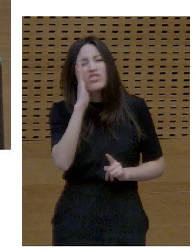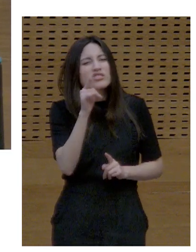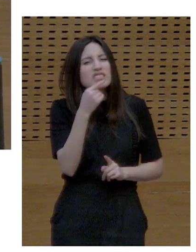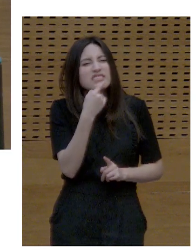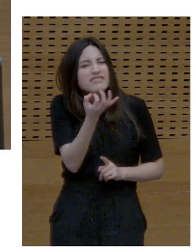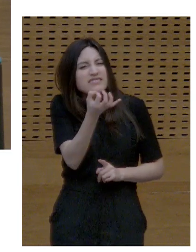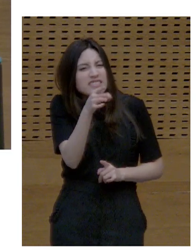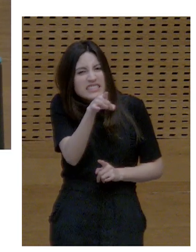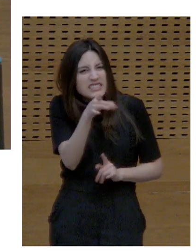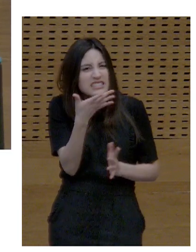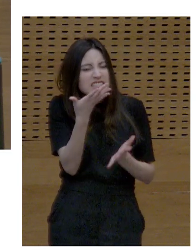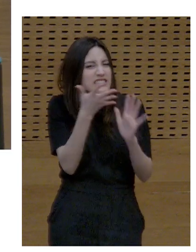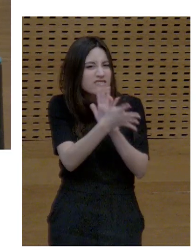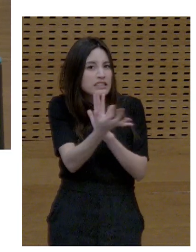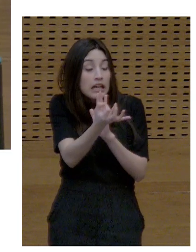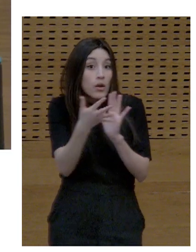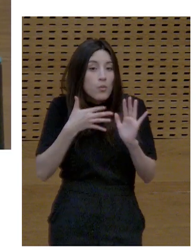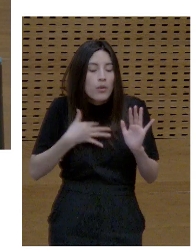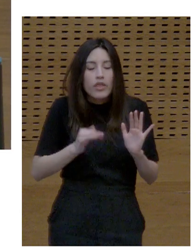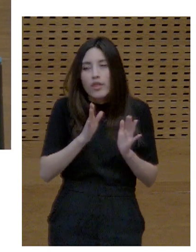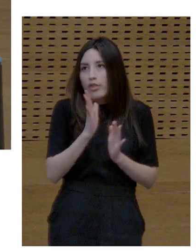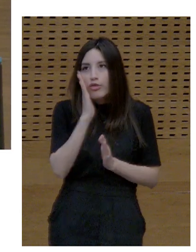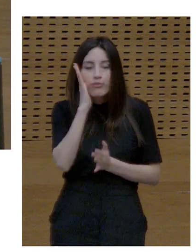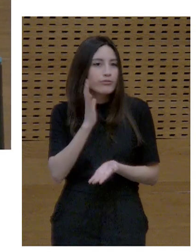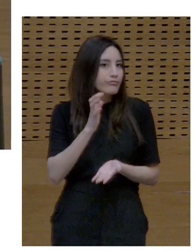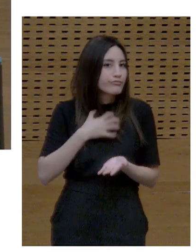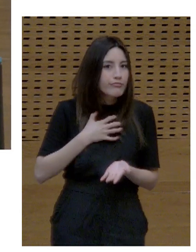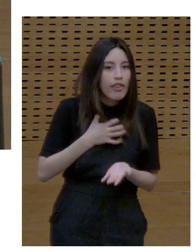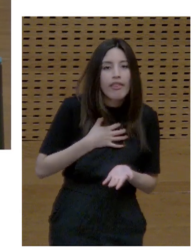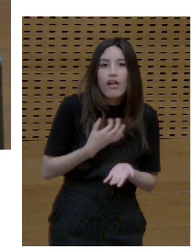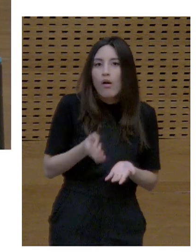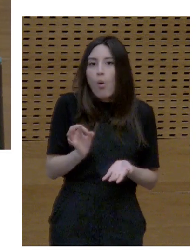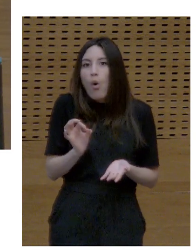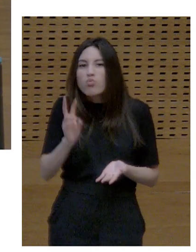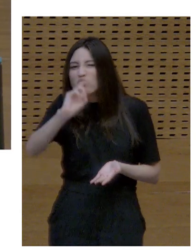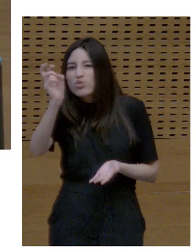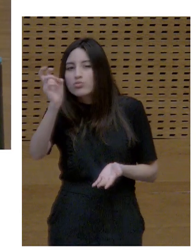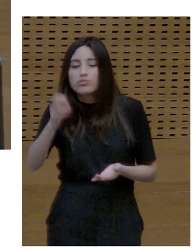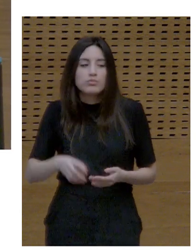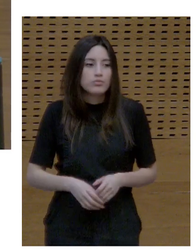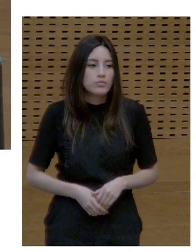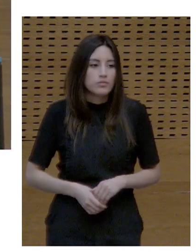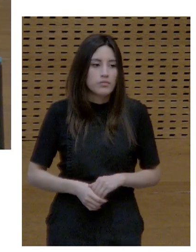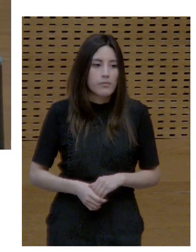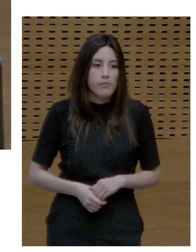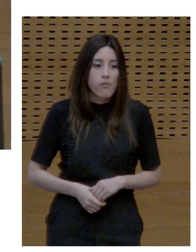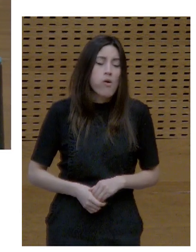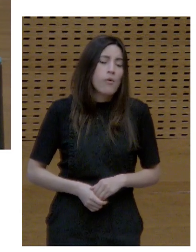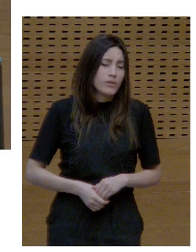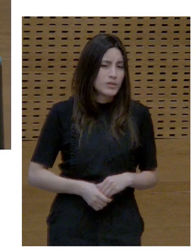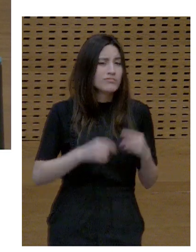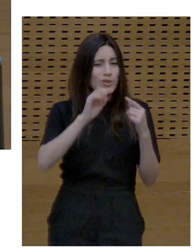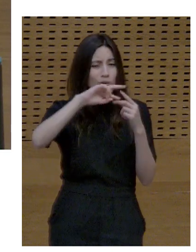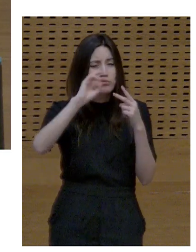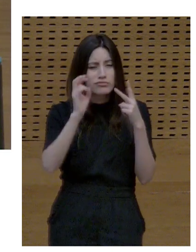específicamente, ¿qué puede ser? ¿Insomnio? ¿Alguna otra manifestación? Pues es que son muchas, sí,